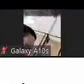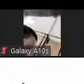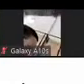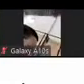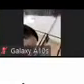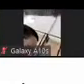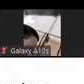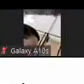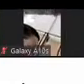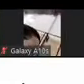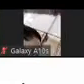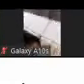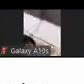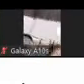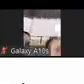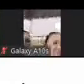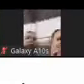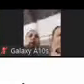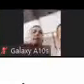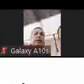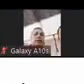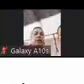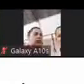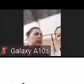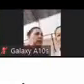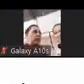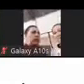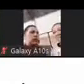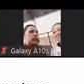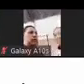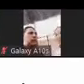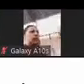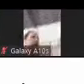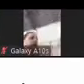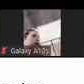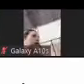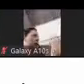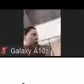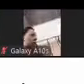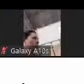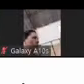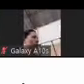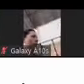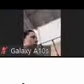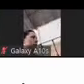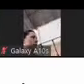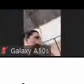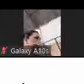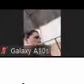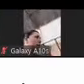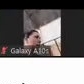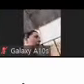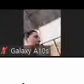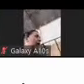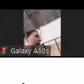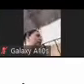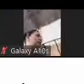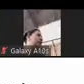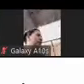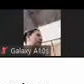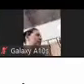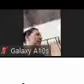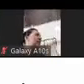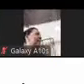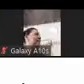de la pandemia, que fue declarada el año pasado, y atendiendo los objetivos del sector público en cuanto